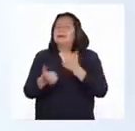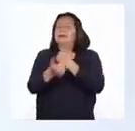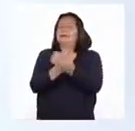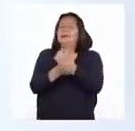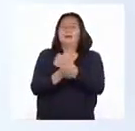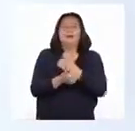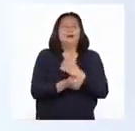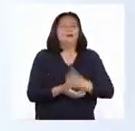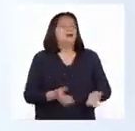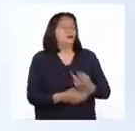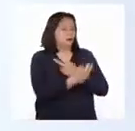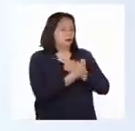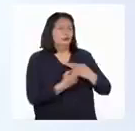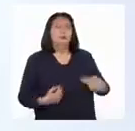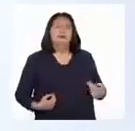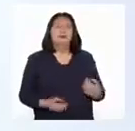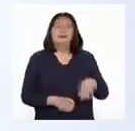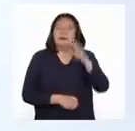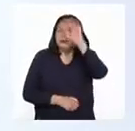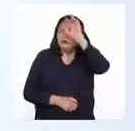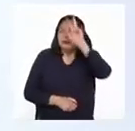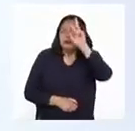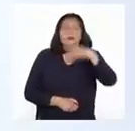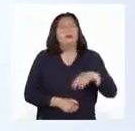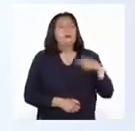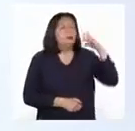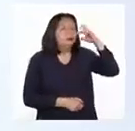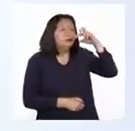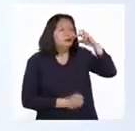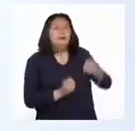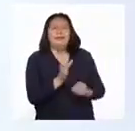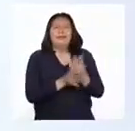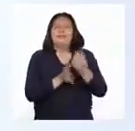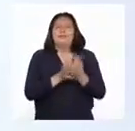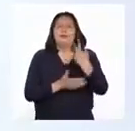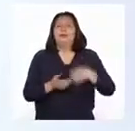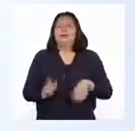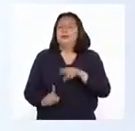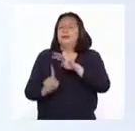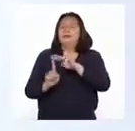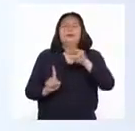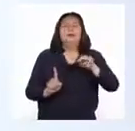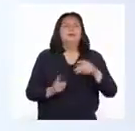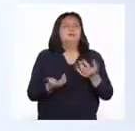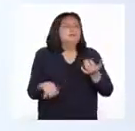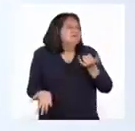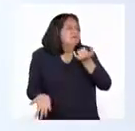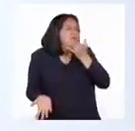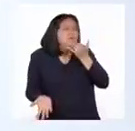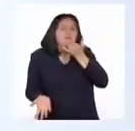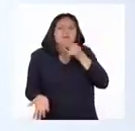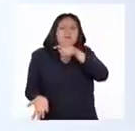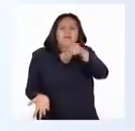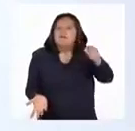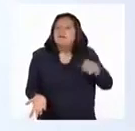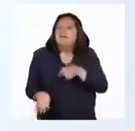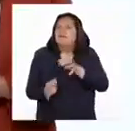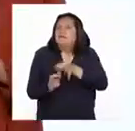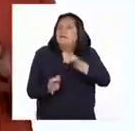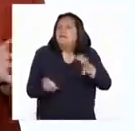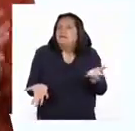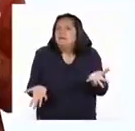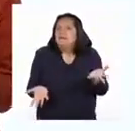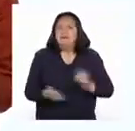Ayacucho, Huancavelica, Cusco, Puno, Arequipa y Moquegua. ¿Qué sucede en estos